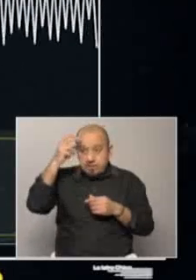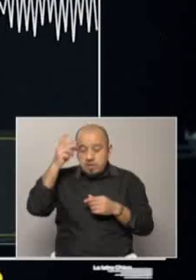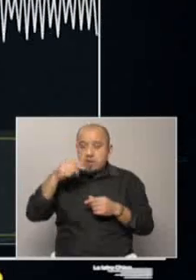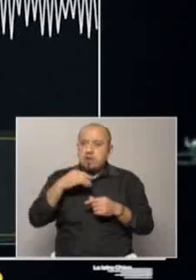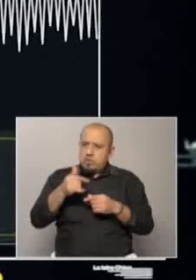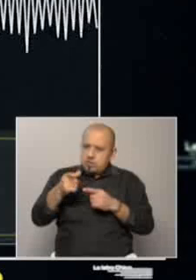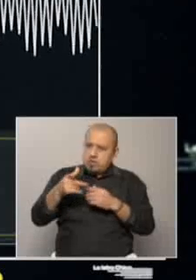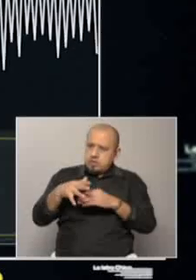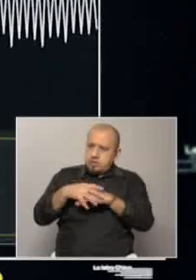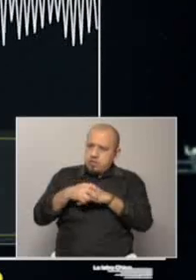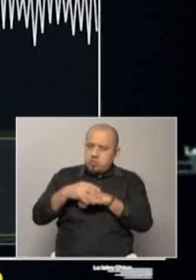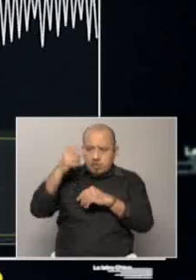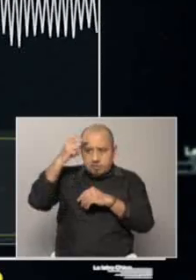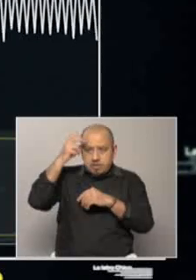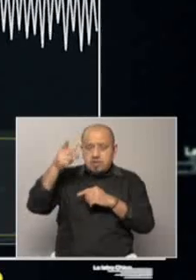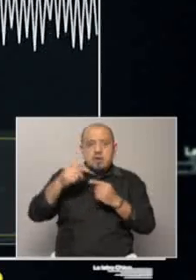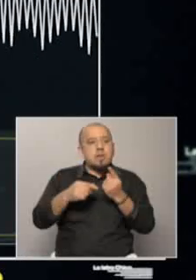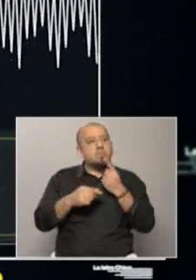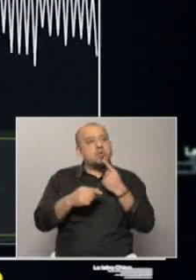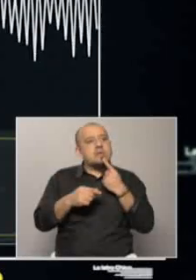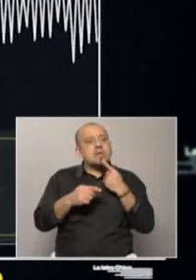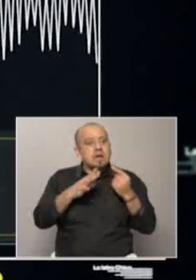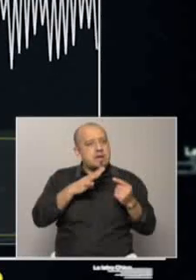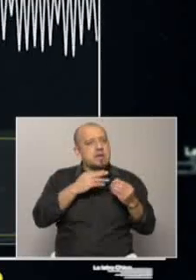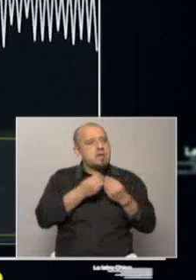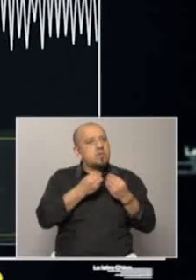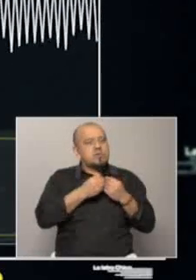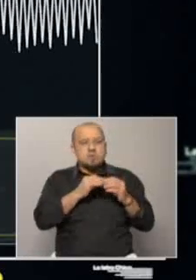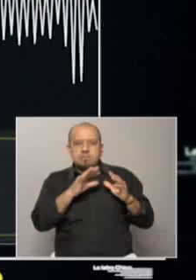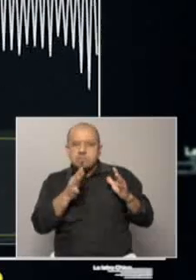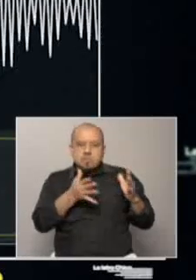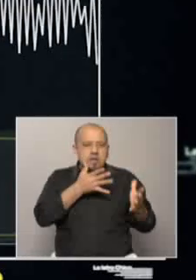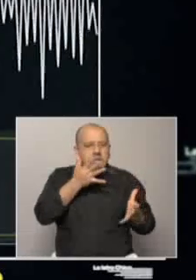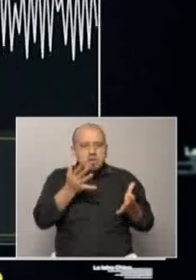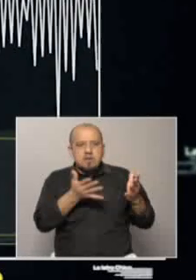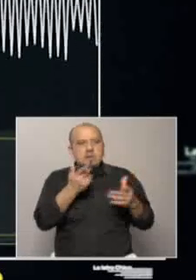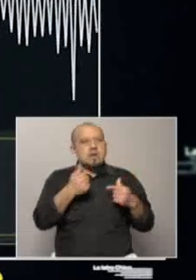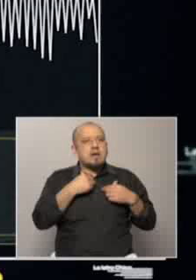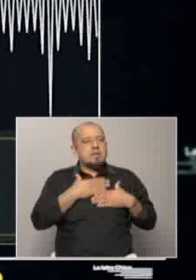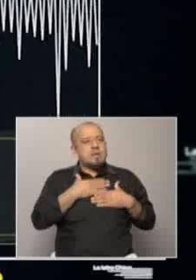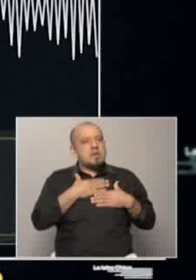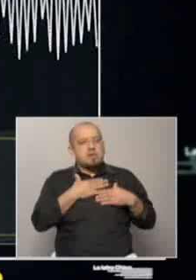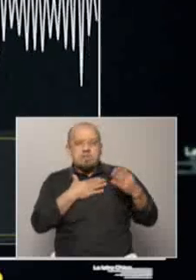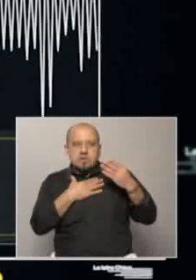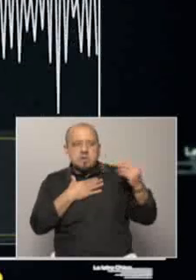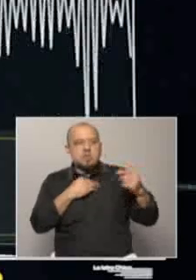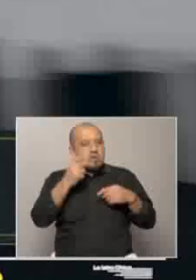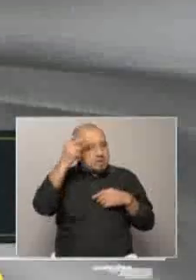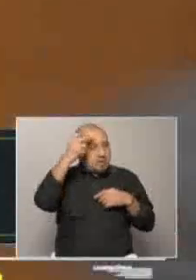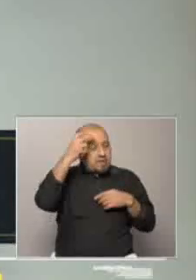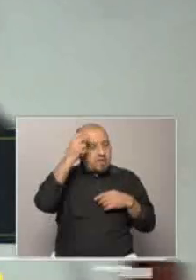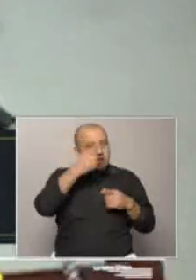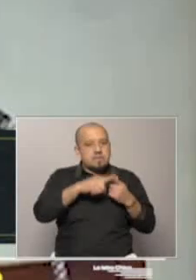tenés una relación personal con Vázquez? Sí. En política hay mucho de seducción. Entonces, a mí me sedujo Tabaré